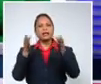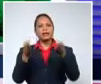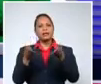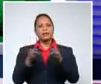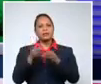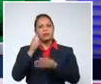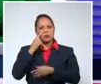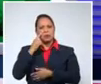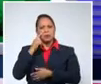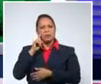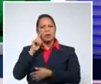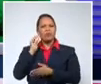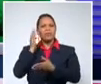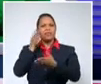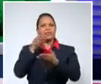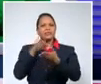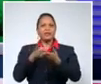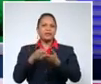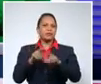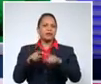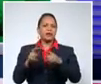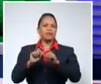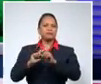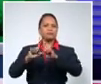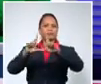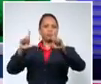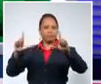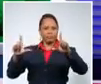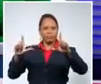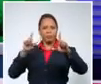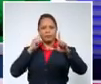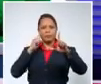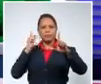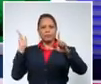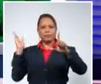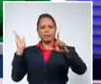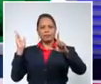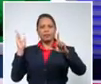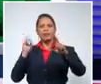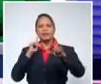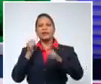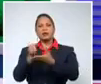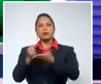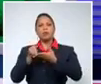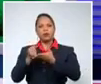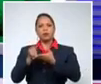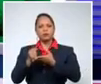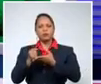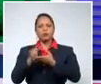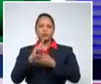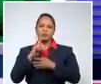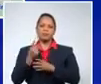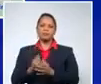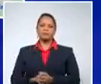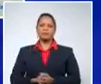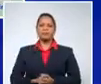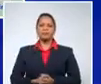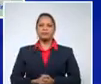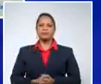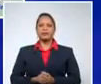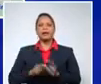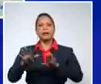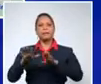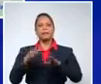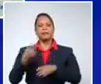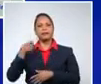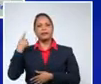ir directamente a unos gráficos que el geógrafo Roberto González nos ayudó a preparar en el día de